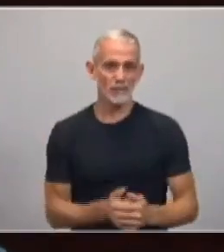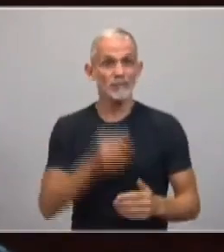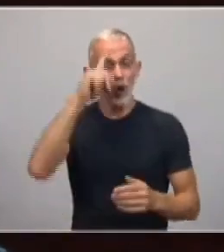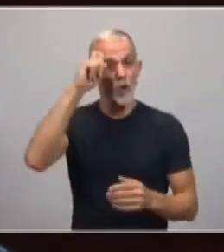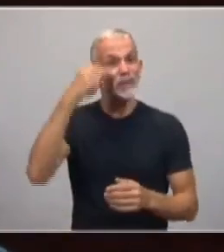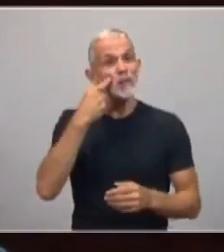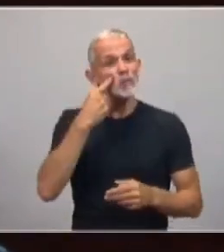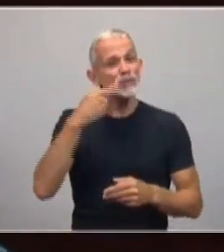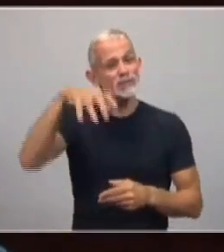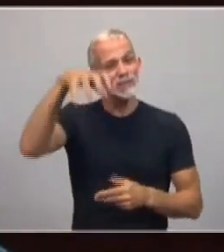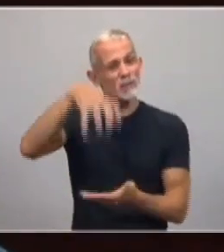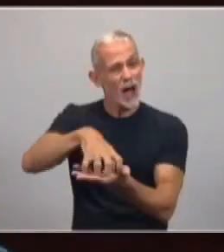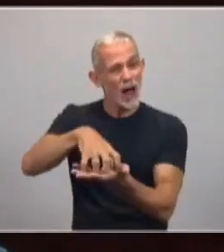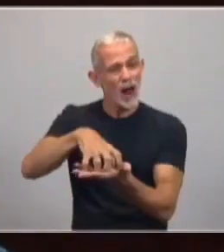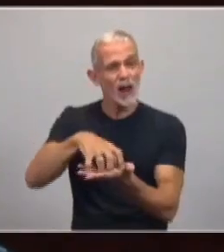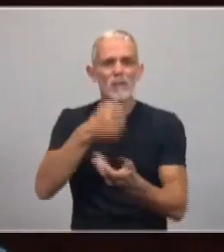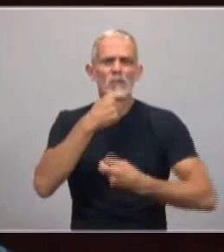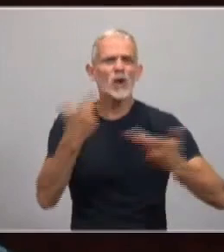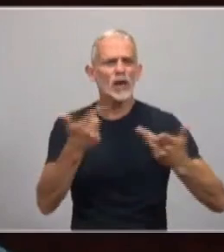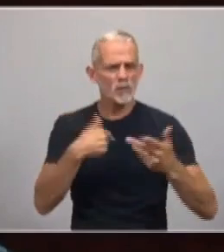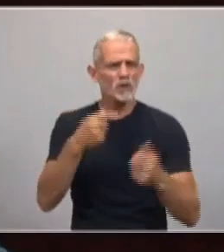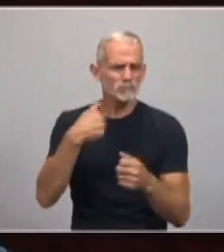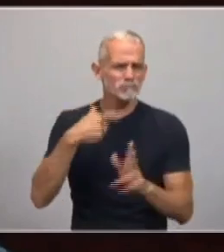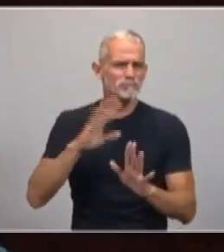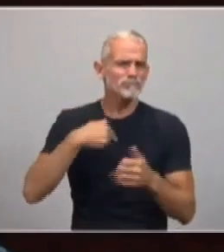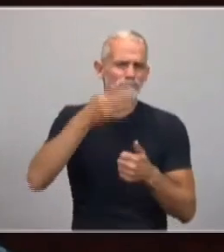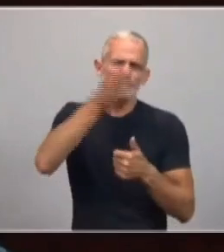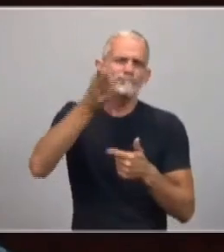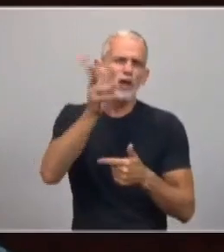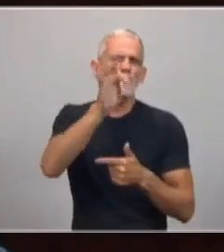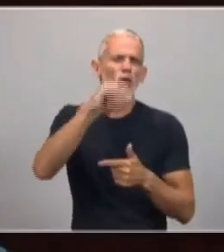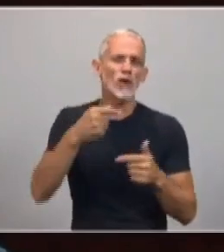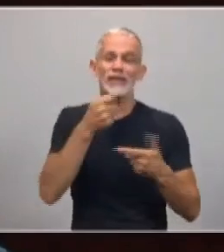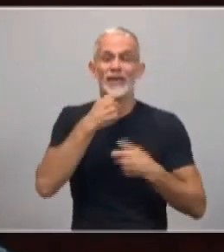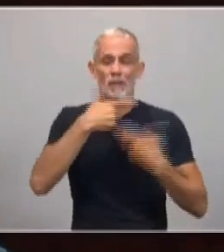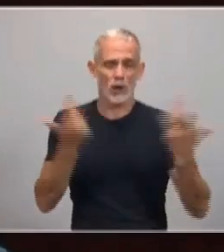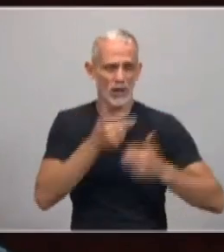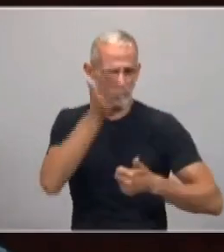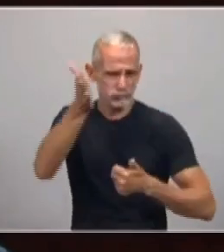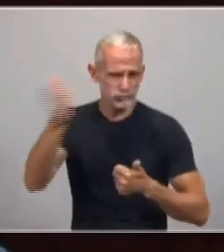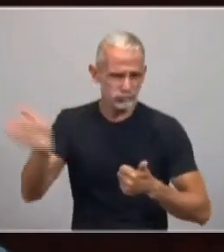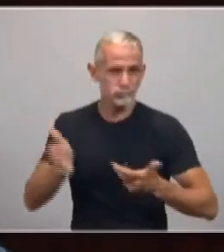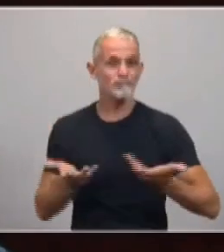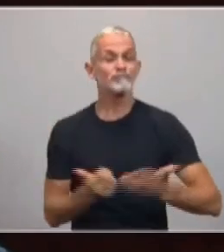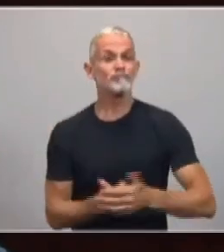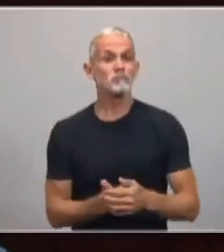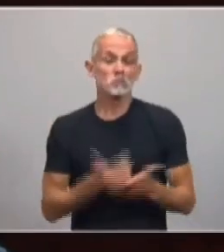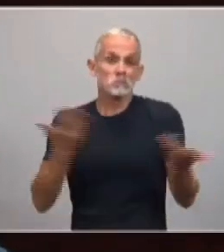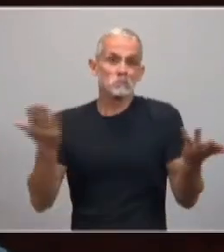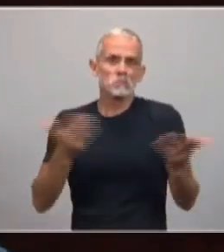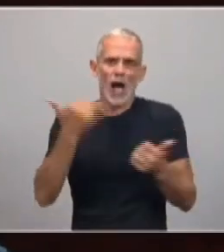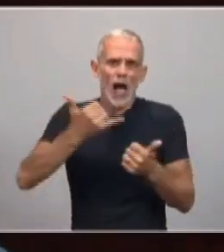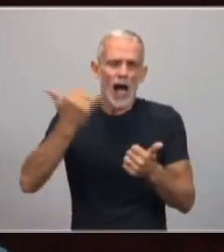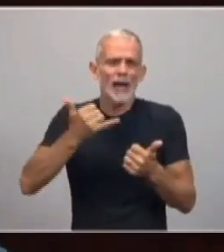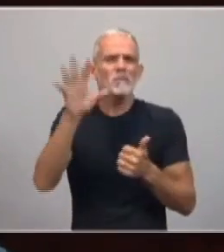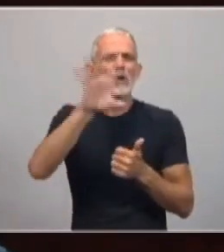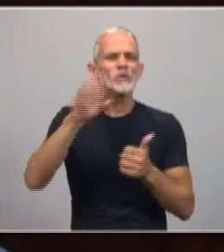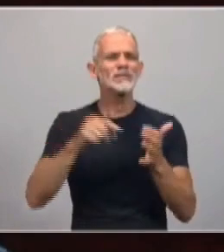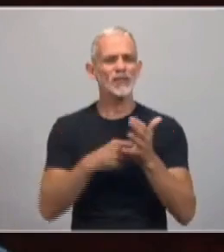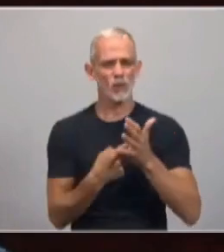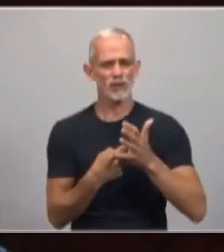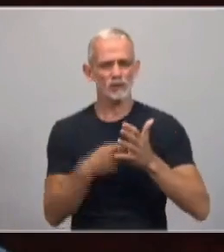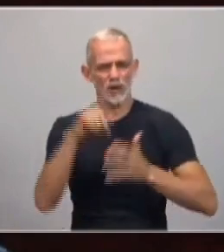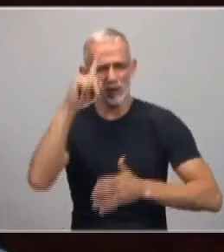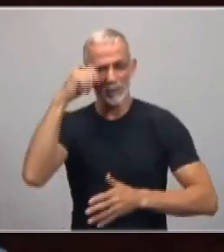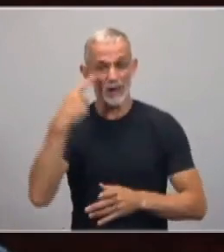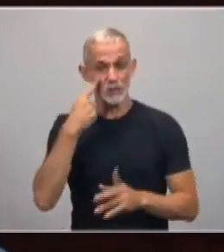hospital municipal, como los que recorremos a diario, por ejemplo, como los tantos que hay en nuestra provincia,